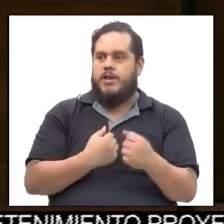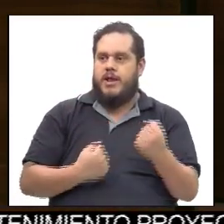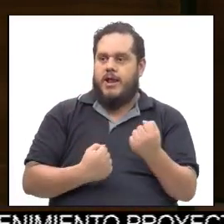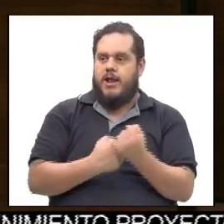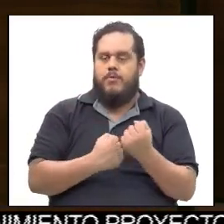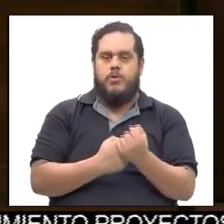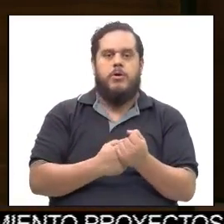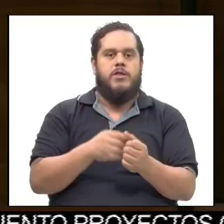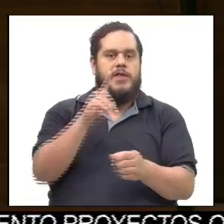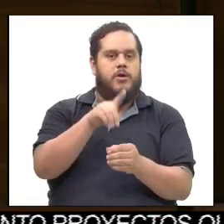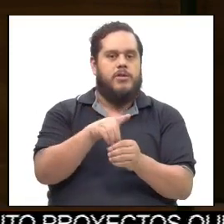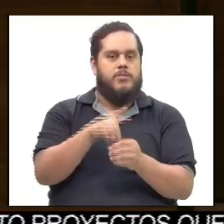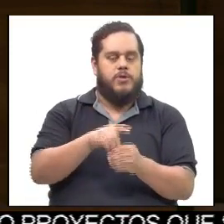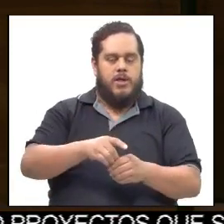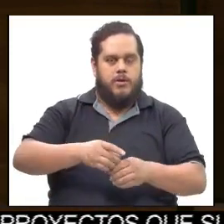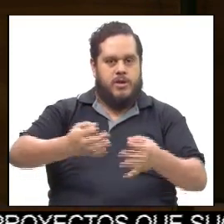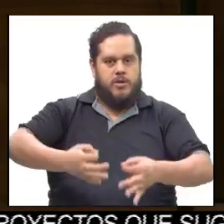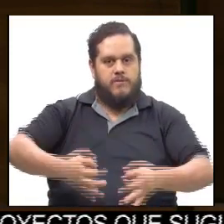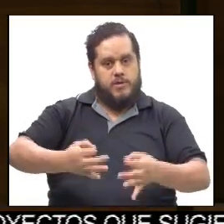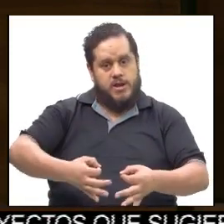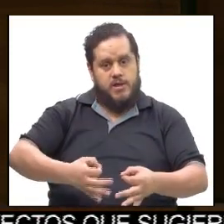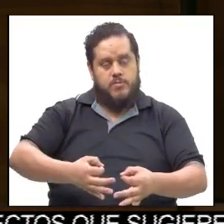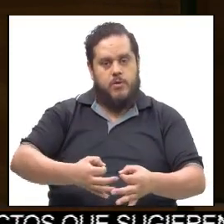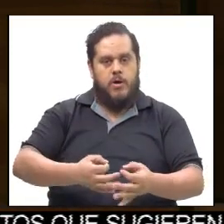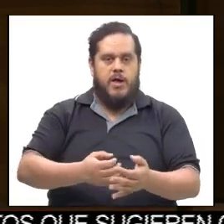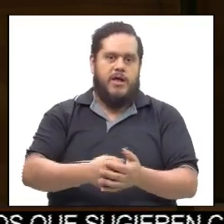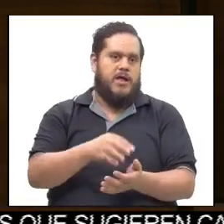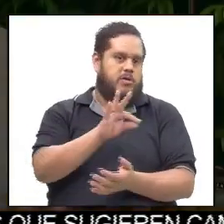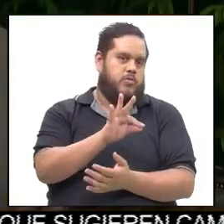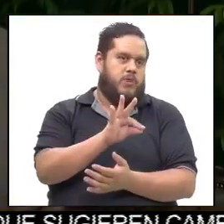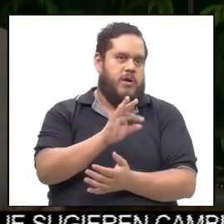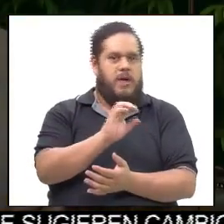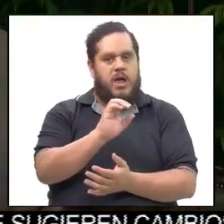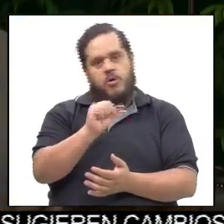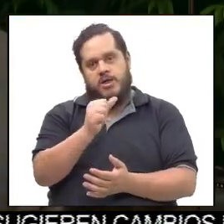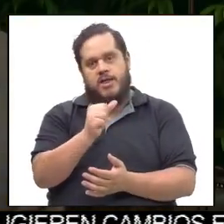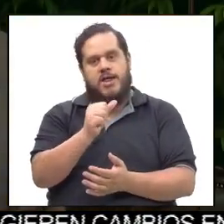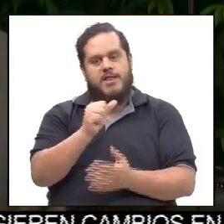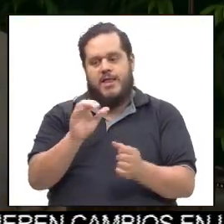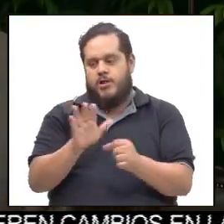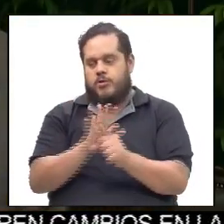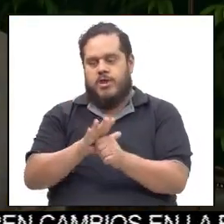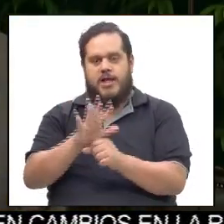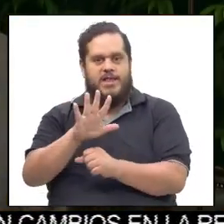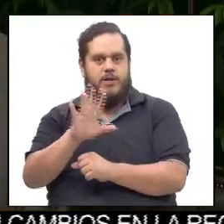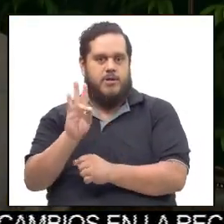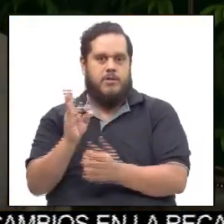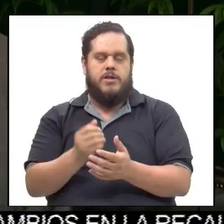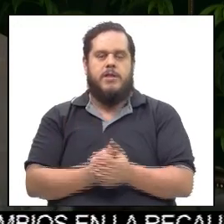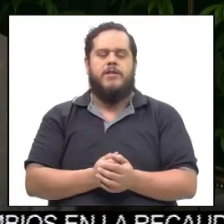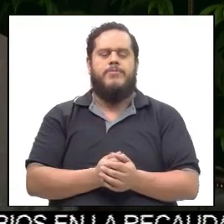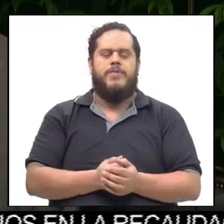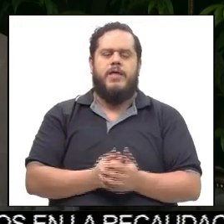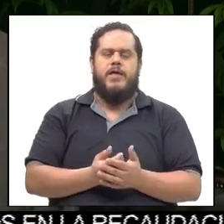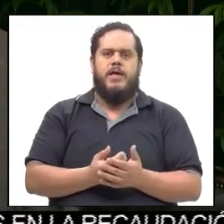yo, de los diputados del oficialismo, que son 9 o 10 de los 57. La Unión Europea tiene un problema con las